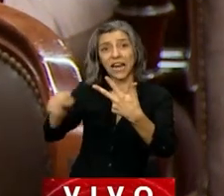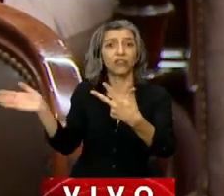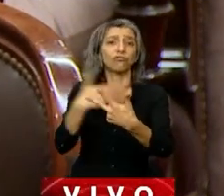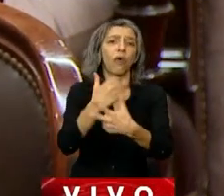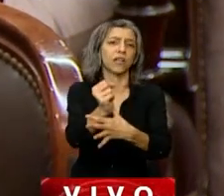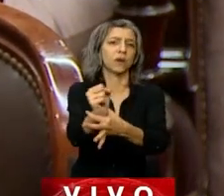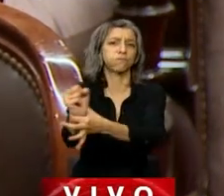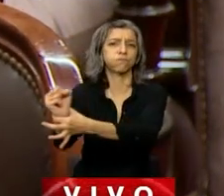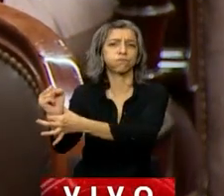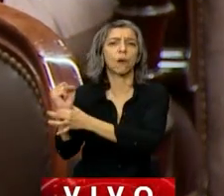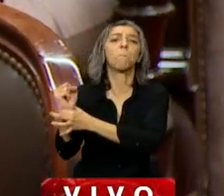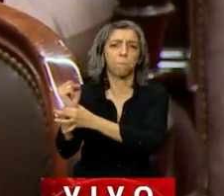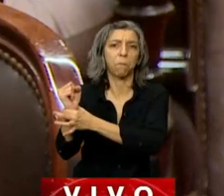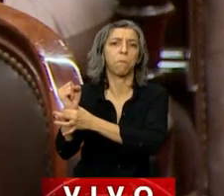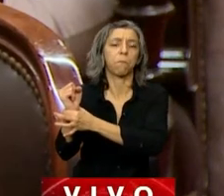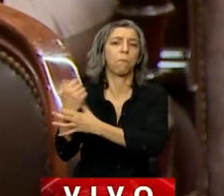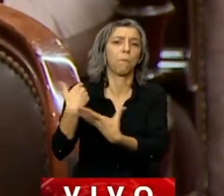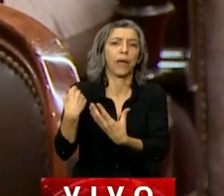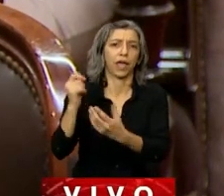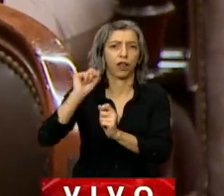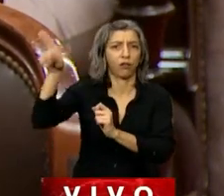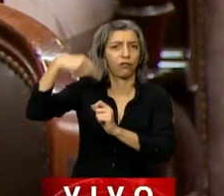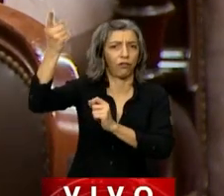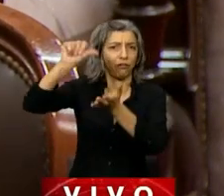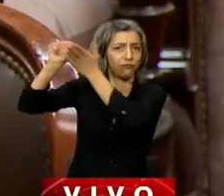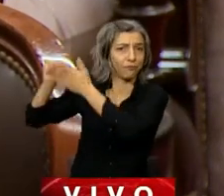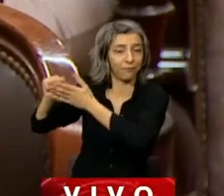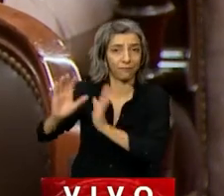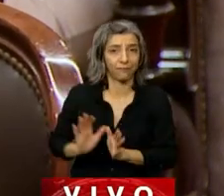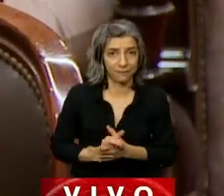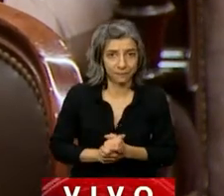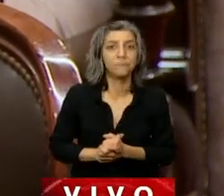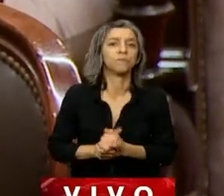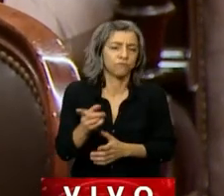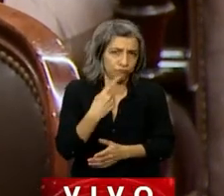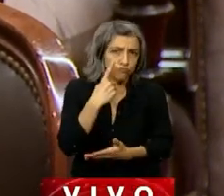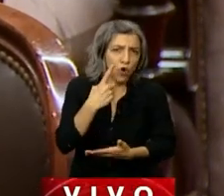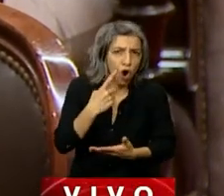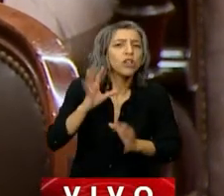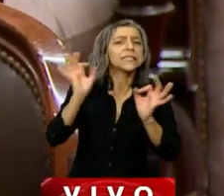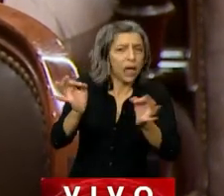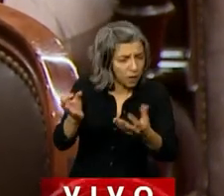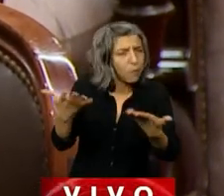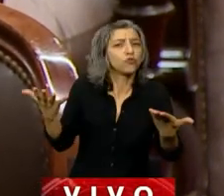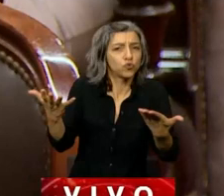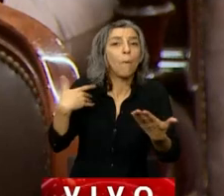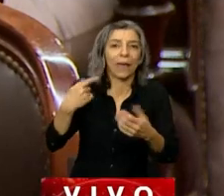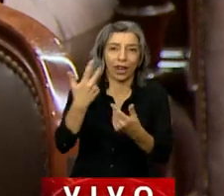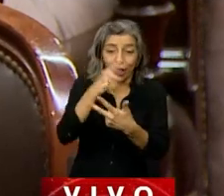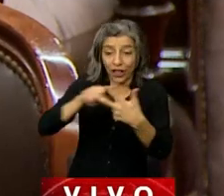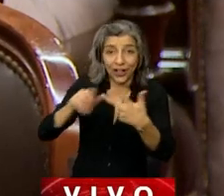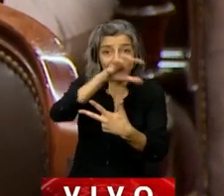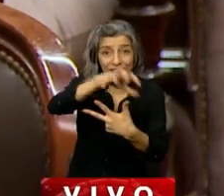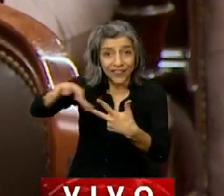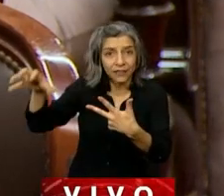reconocidas por su encomiable trabajo a lo largo del tiempo. Ahora, no puede darse por sentado que estas